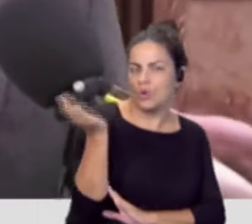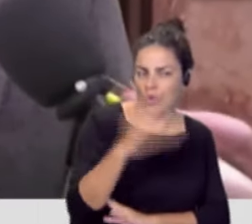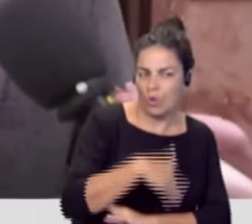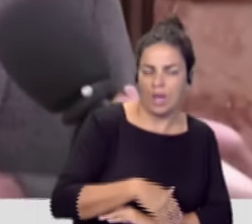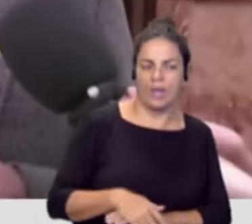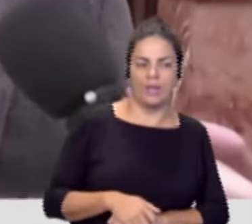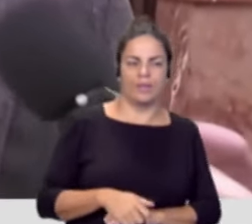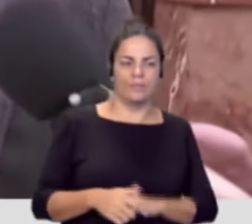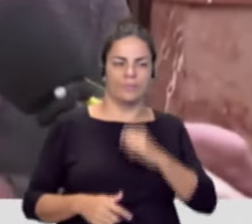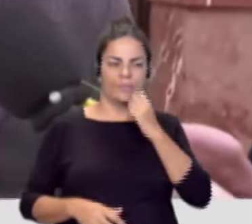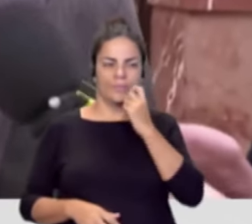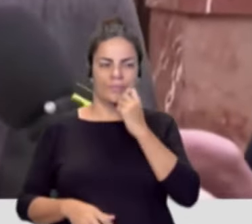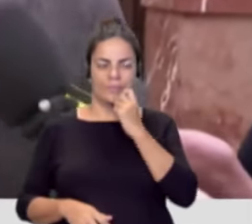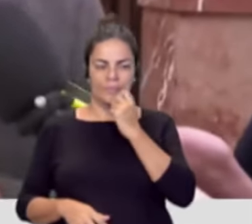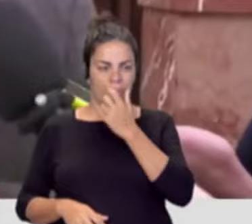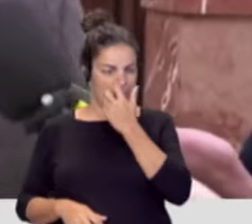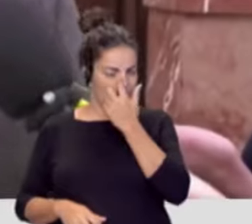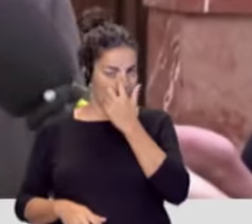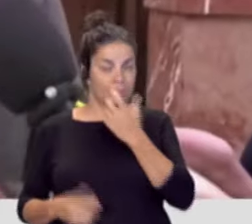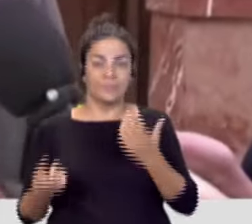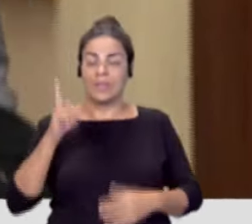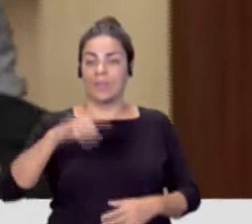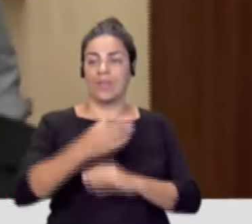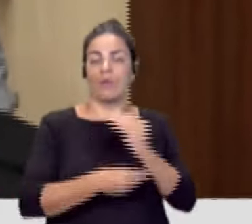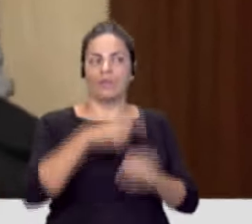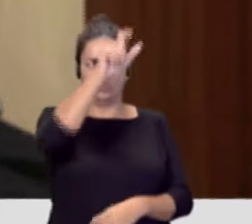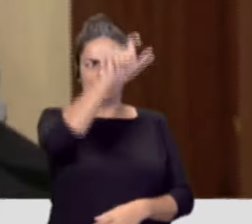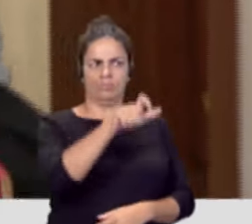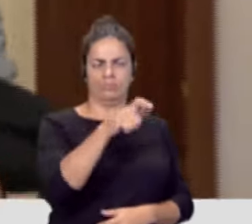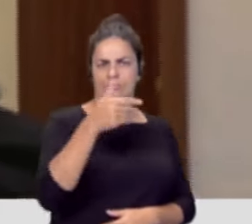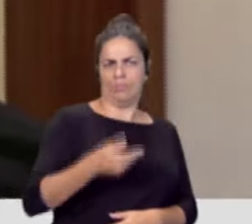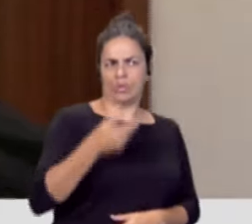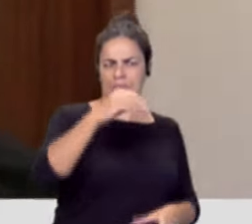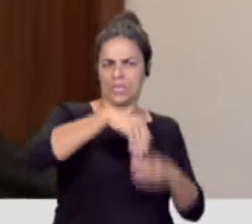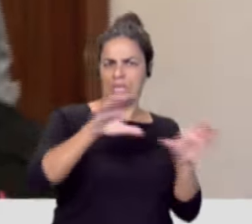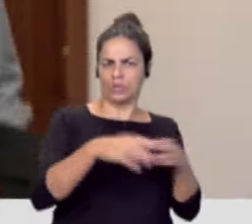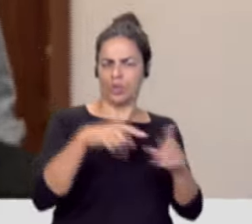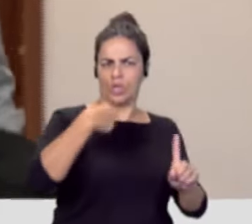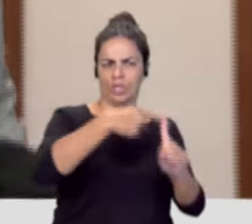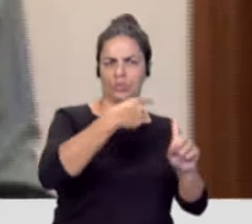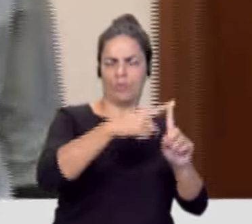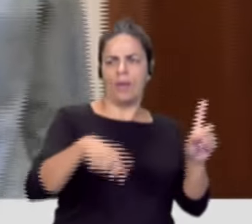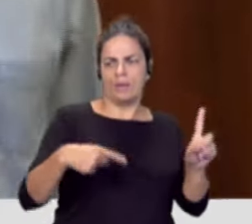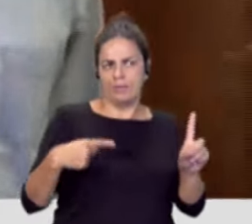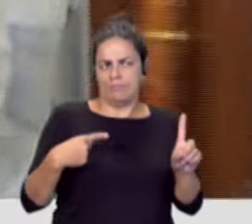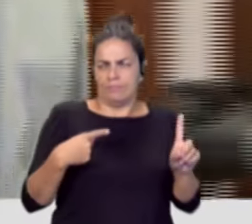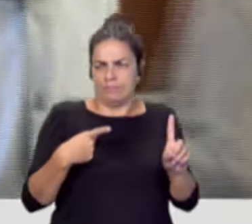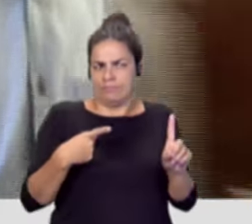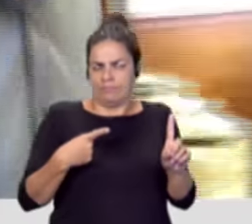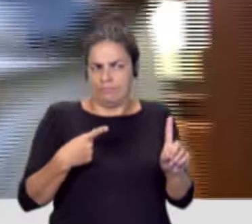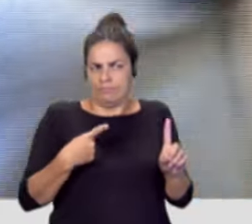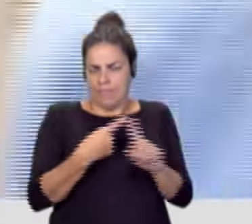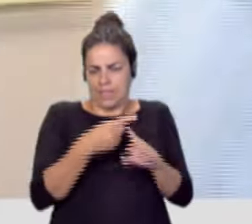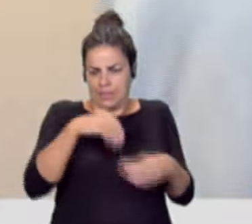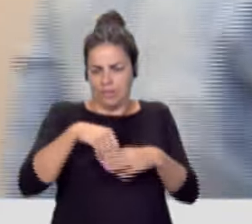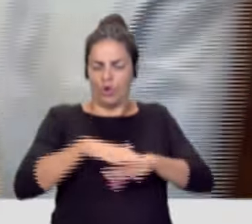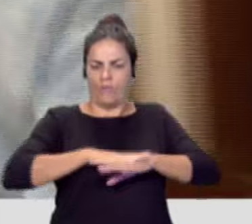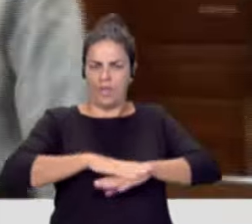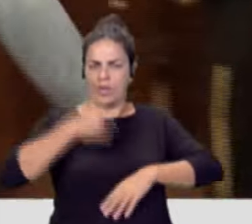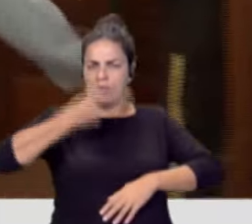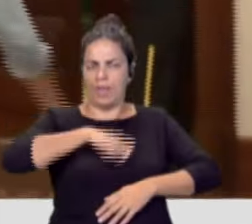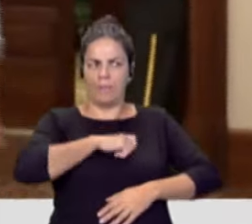peso pesado, ¿no? Dentro de Sumar, sí, claro. Que es un partido socio del gobierno de España. Sí, sí, que es un hombre con poder, ¿vale? Ha sido un hombre con poder.